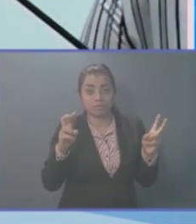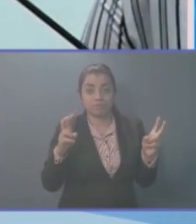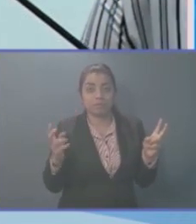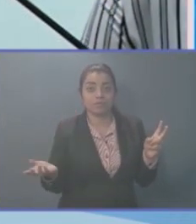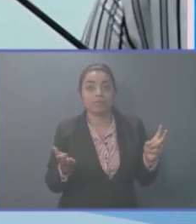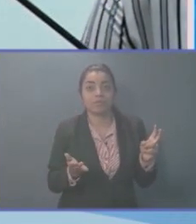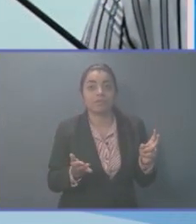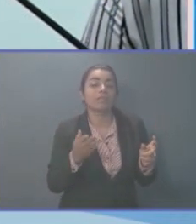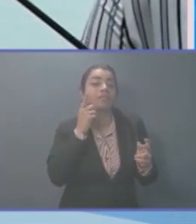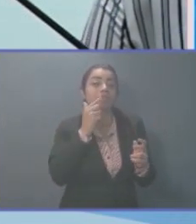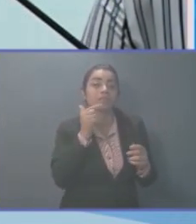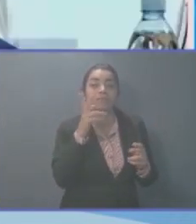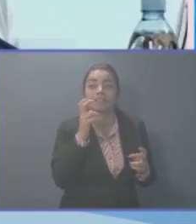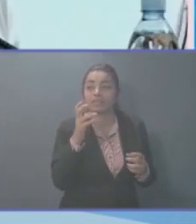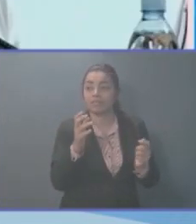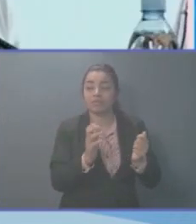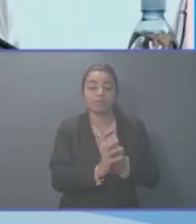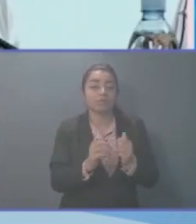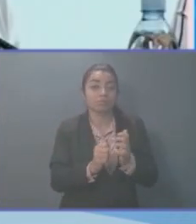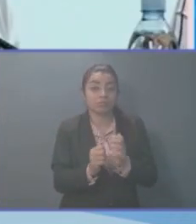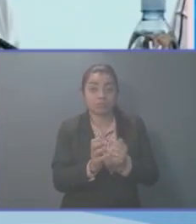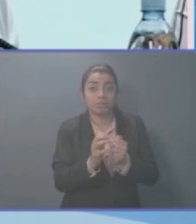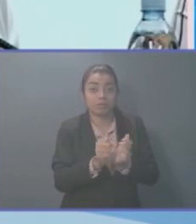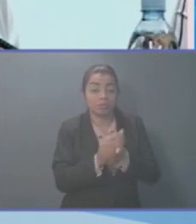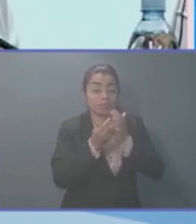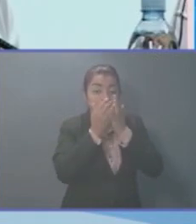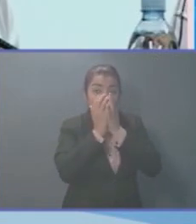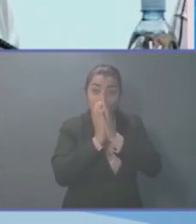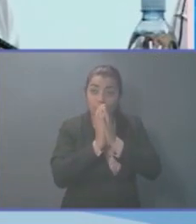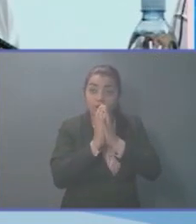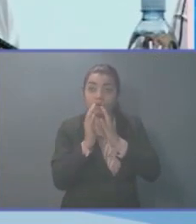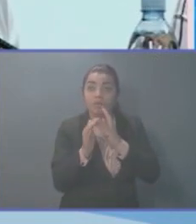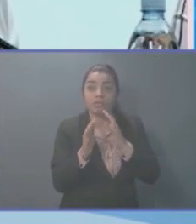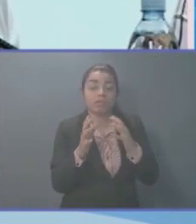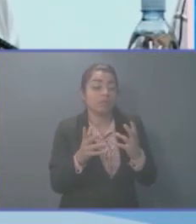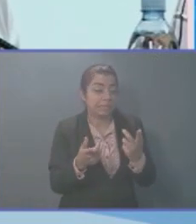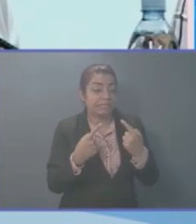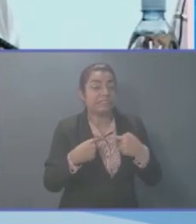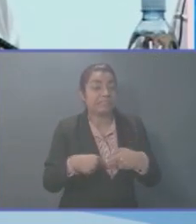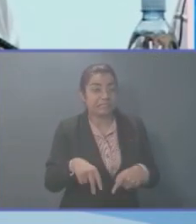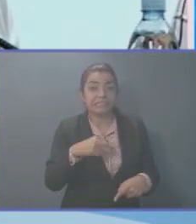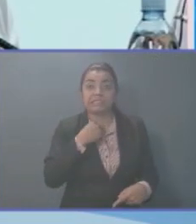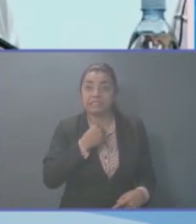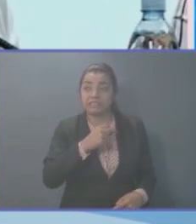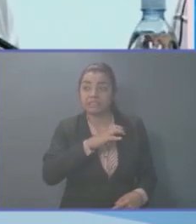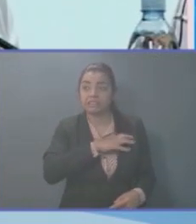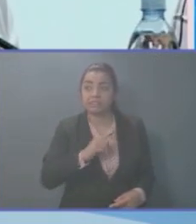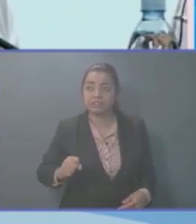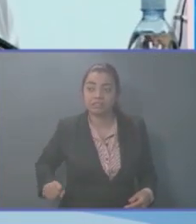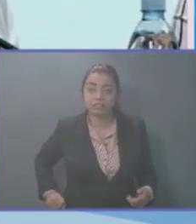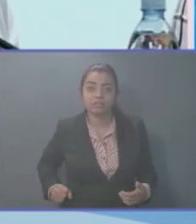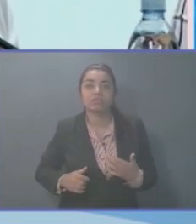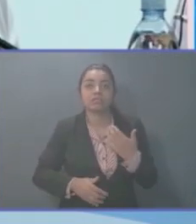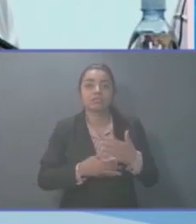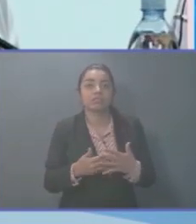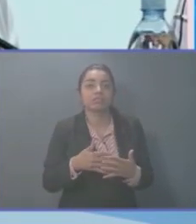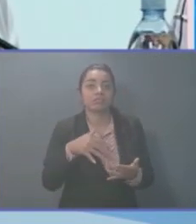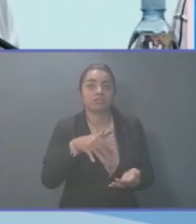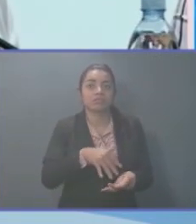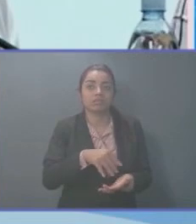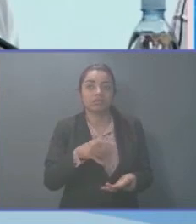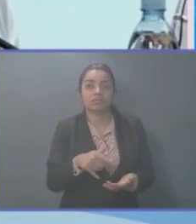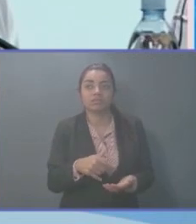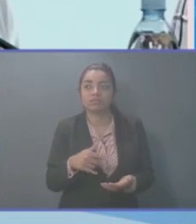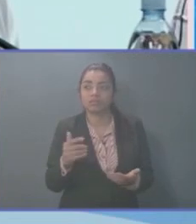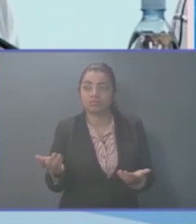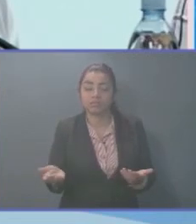decía, en el caso de la crisis de agua contaminada que ha estado viviendo y sigue viviendo las familias salvadoreñas. Las familias